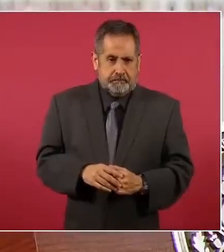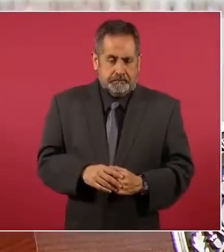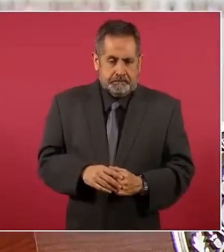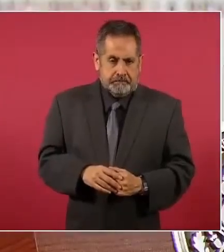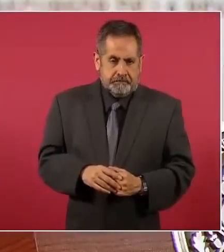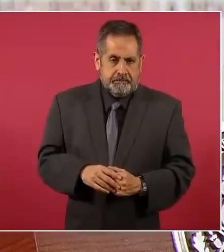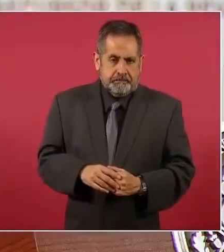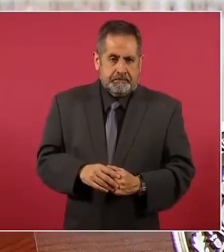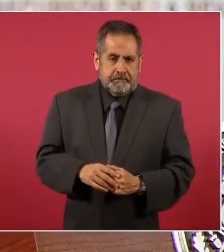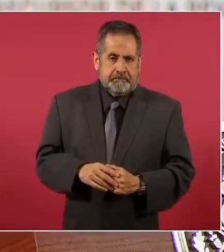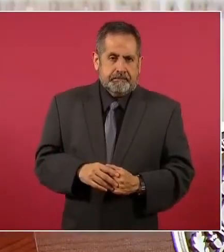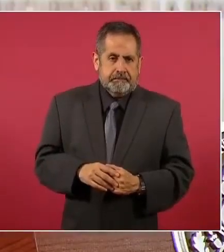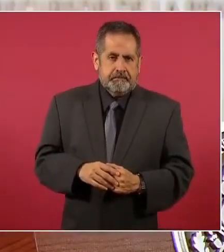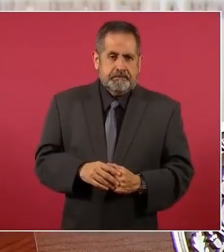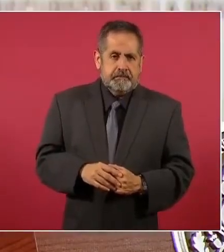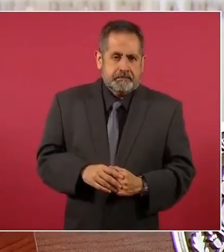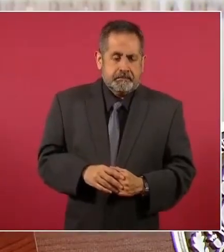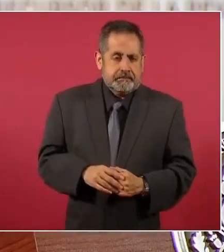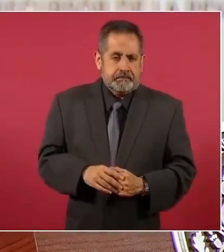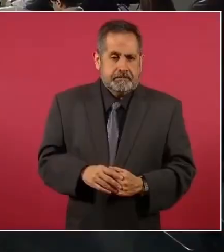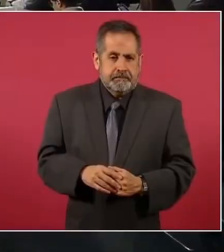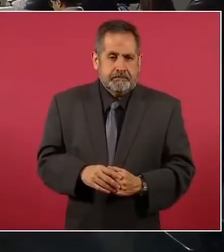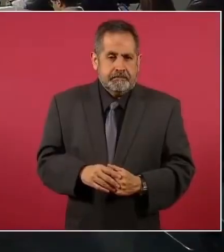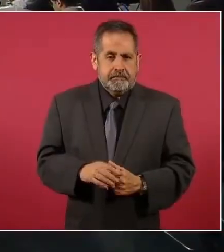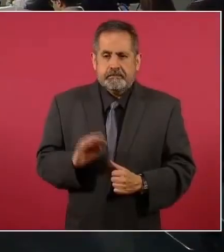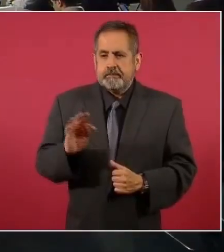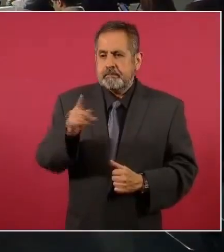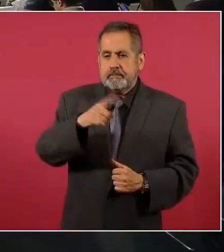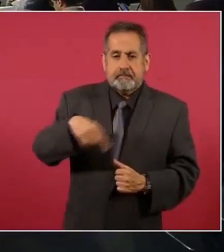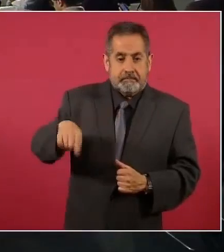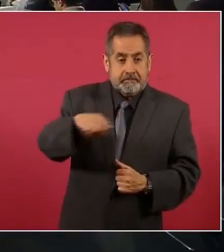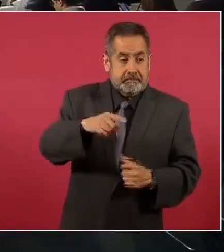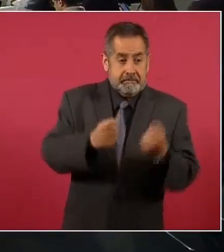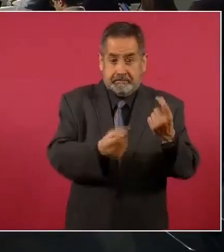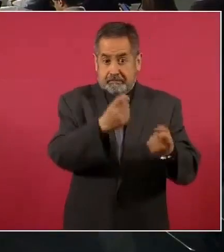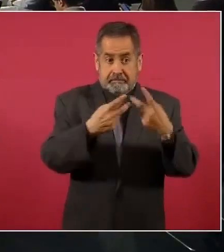es un movimiento diabólico el nuestro,